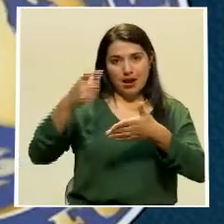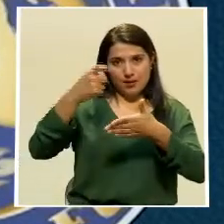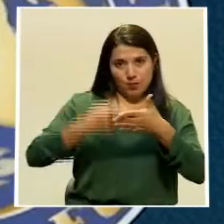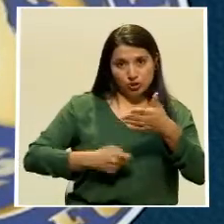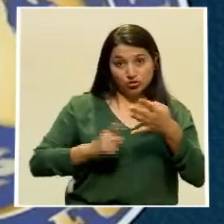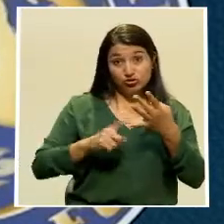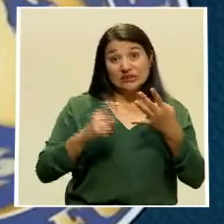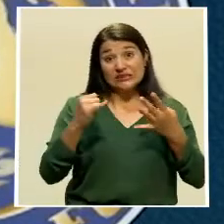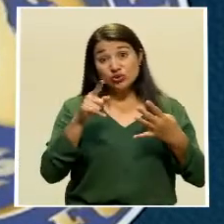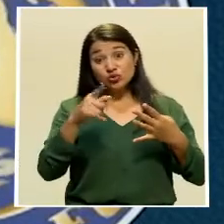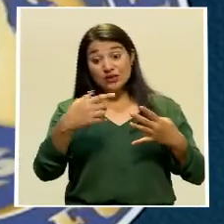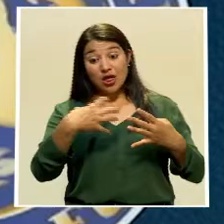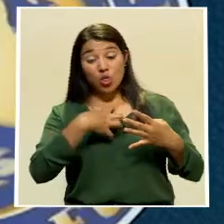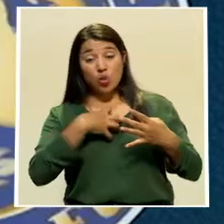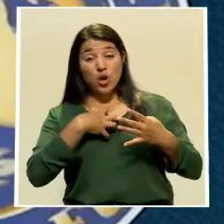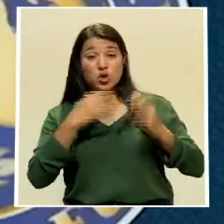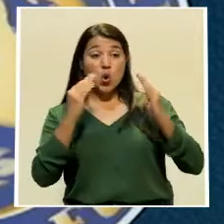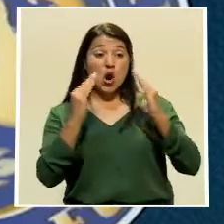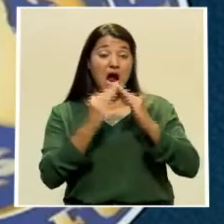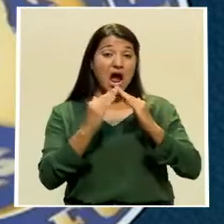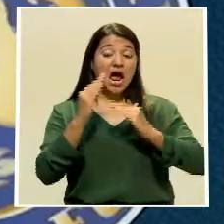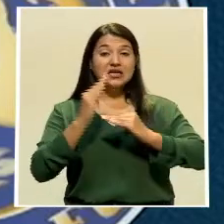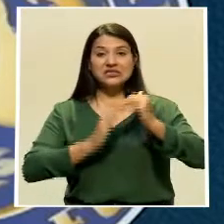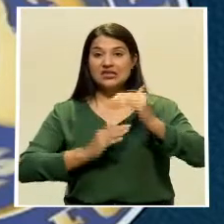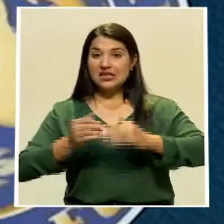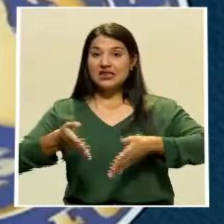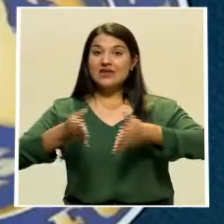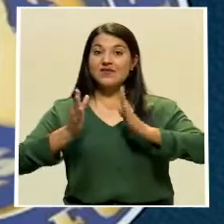bienes inmuebles verán incrementado en un